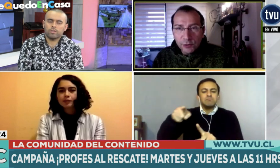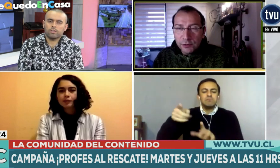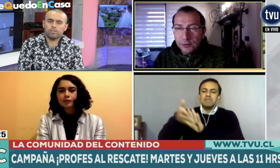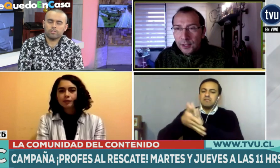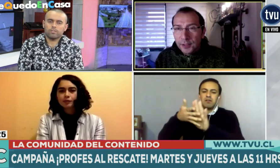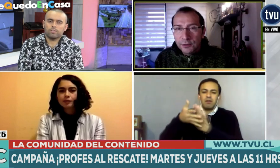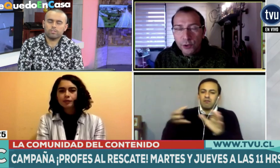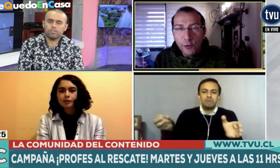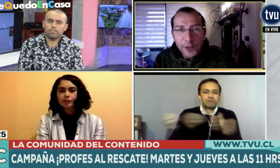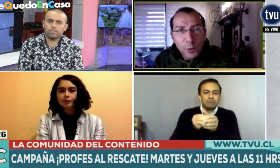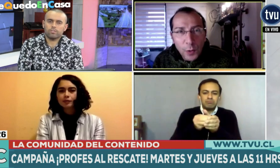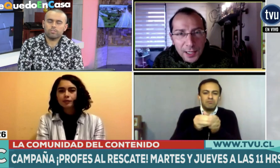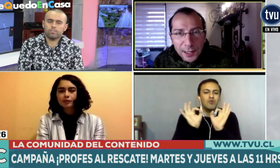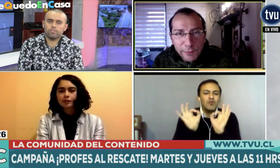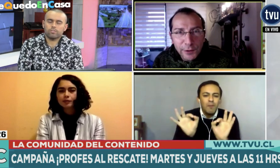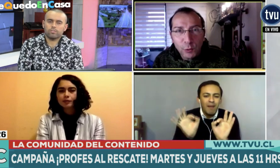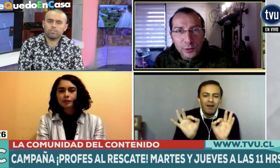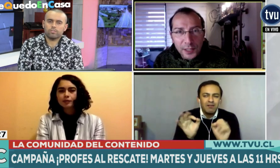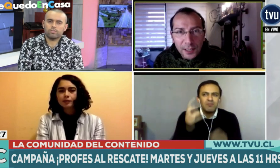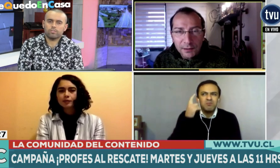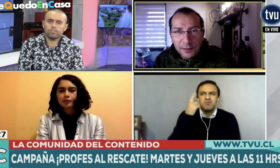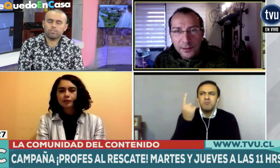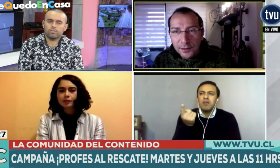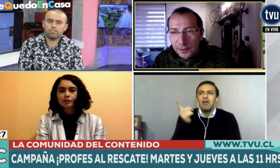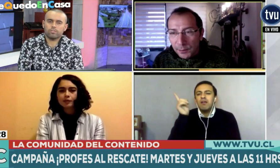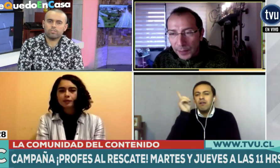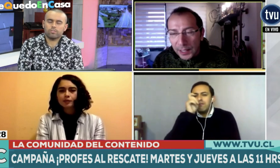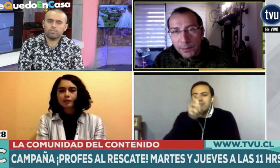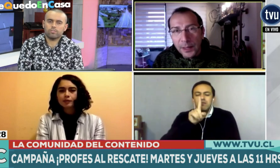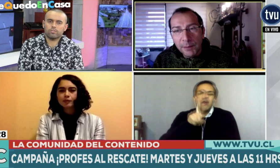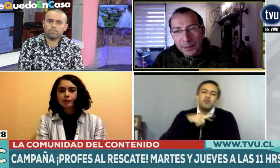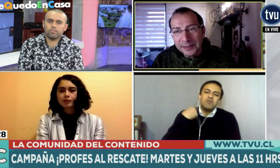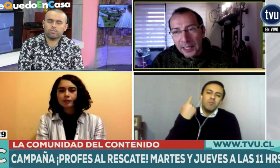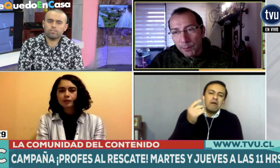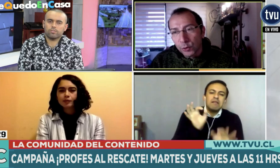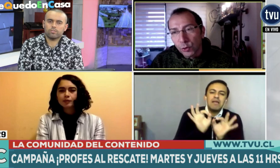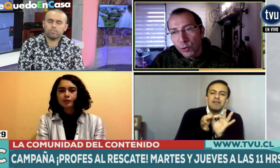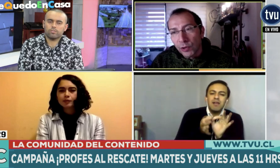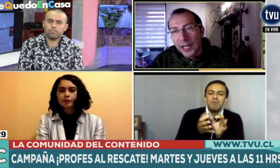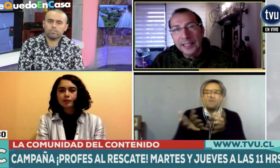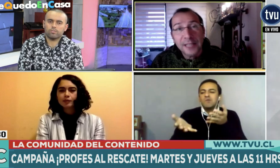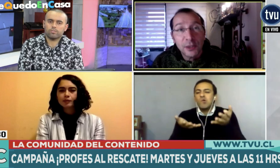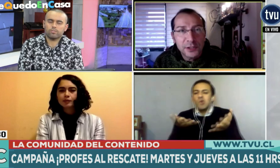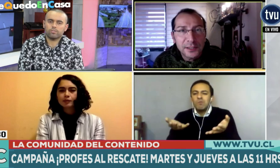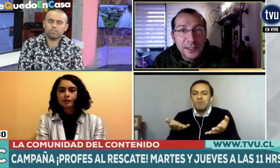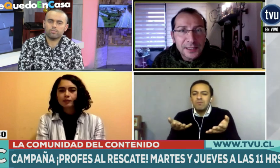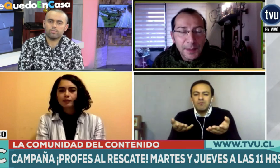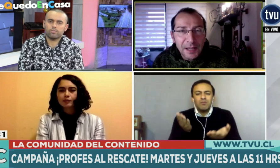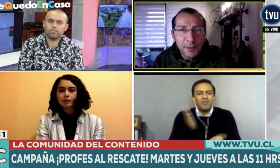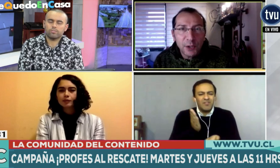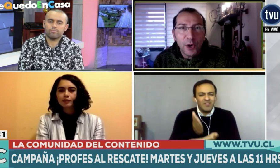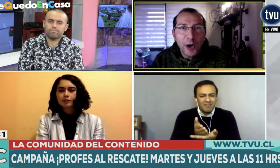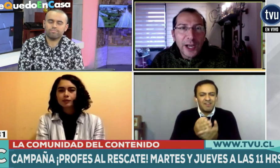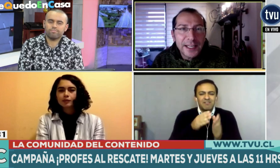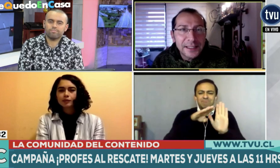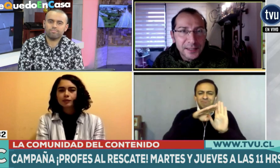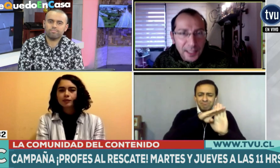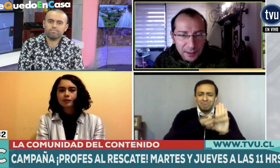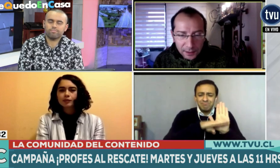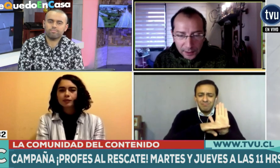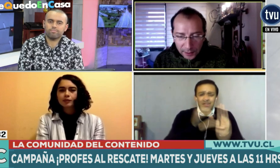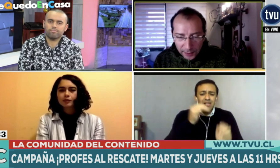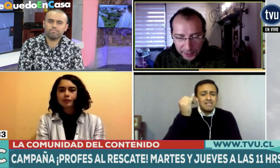ya está. Yo no veo cuál es la dificultad para empezar a protocolarizar, no sé si existe esa palabra, pero a